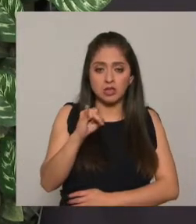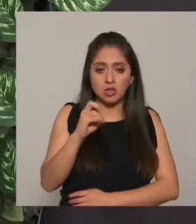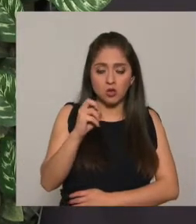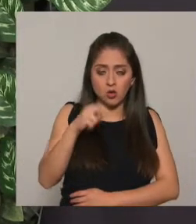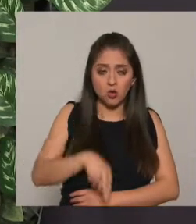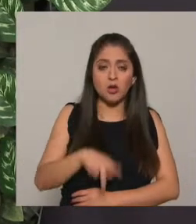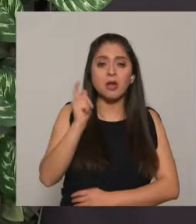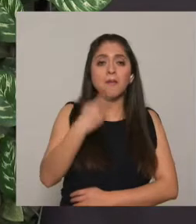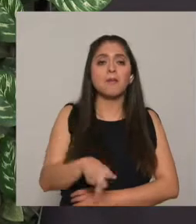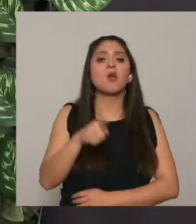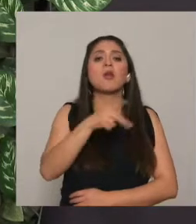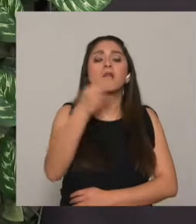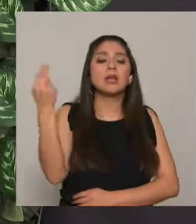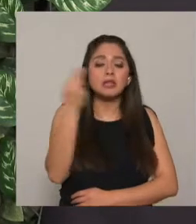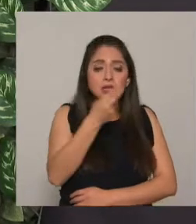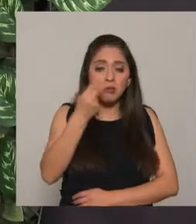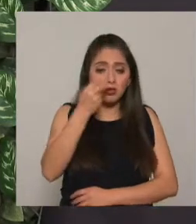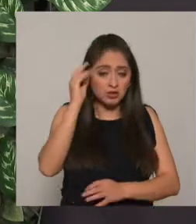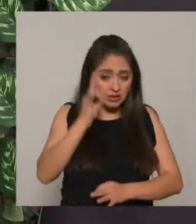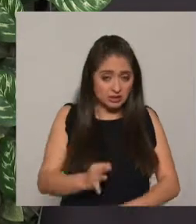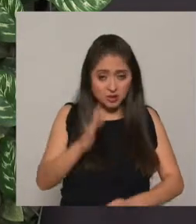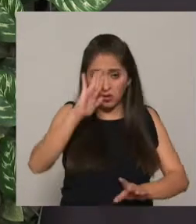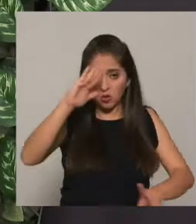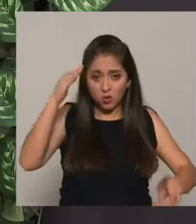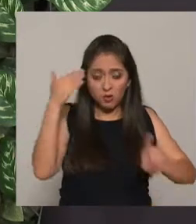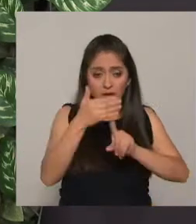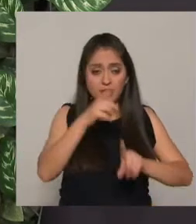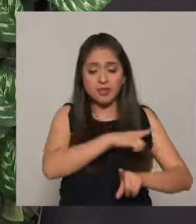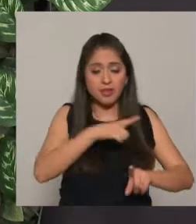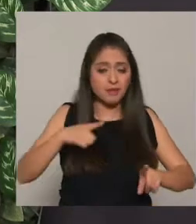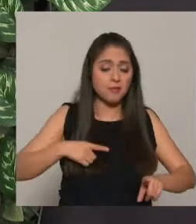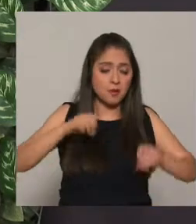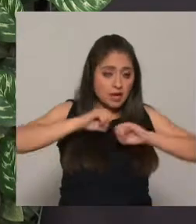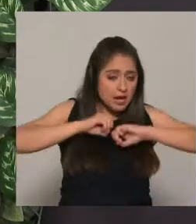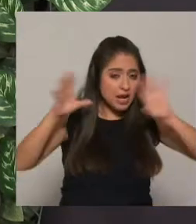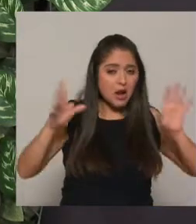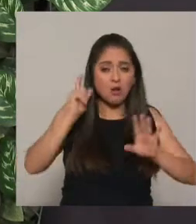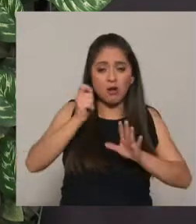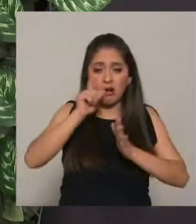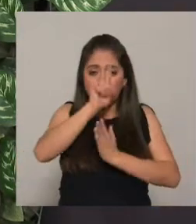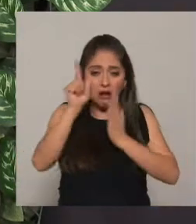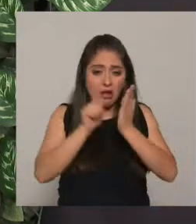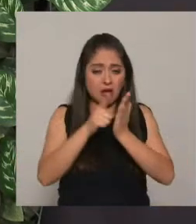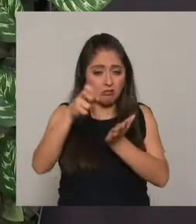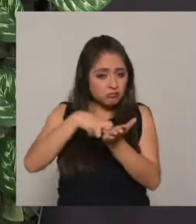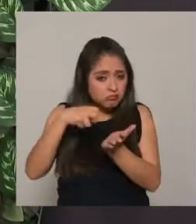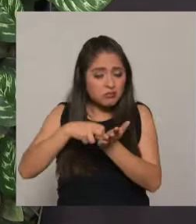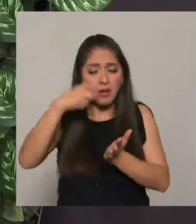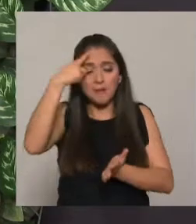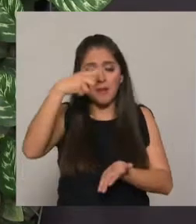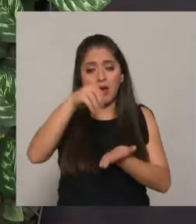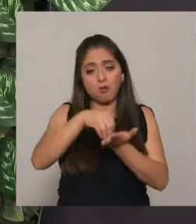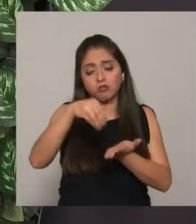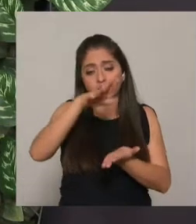Necesariamente tendremos, y hablando objetivamente, tendremos que modificar la ley para establecer un procedimiento